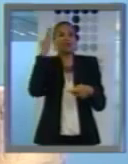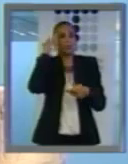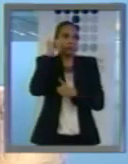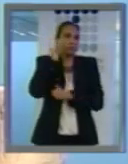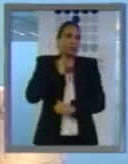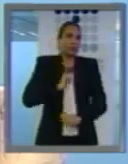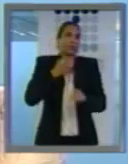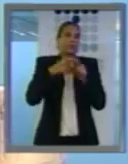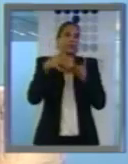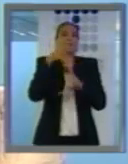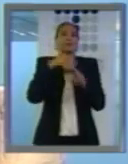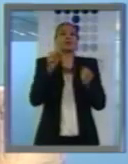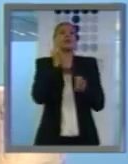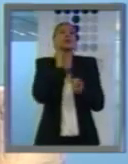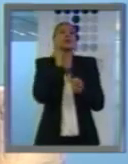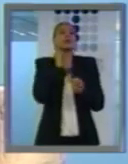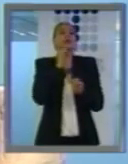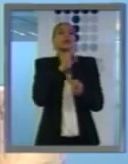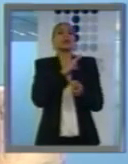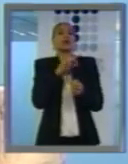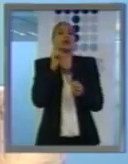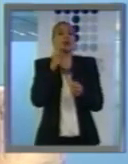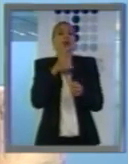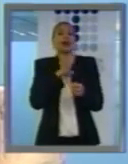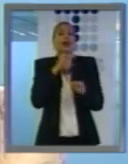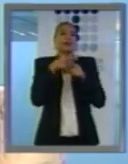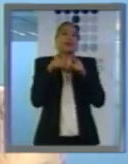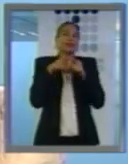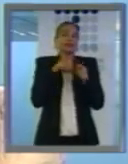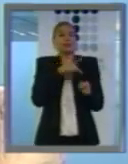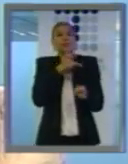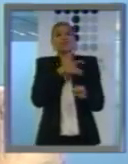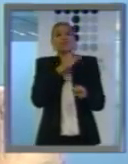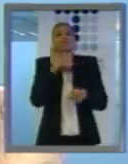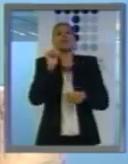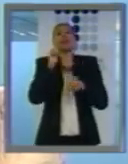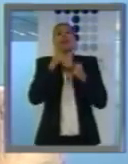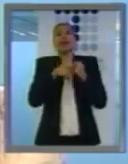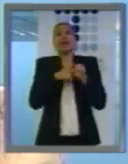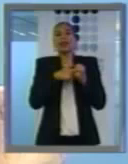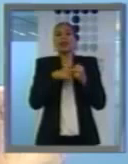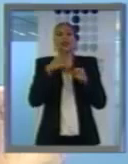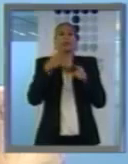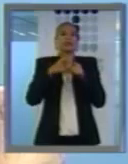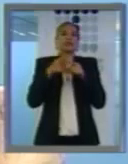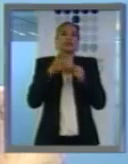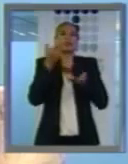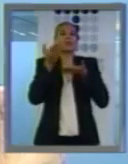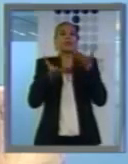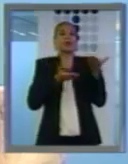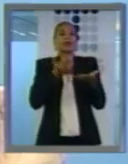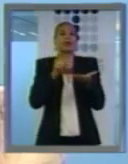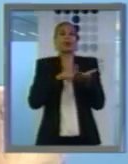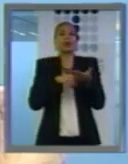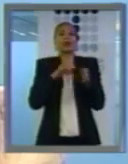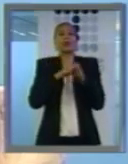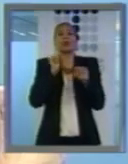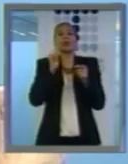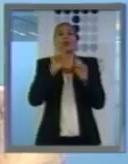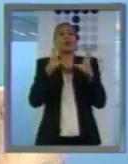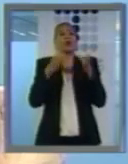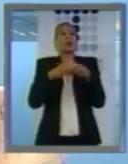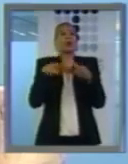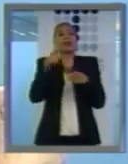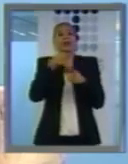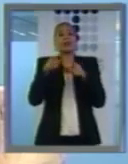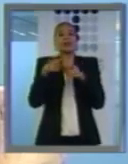el proceso aquí en el Senado, que es la senadora Laura Rojas, es muy sensible a estas peticiones de la comunidad archivística y de